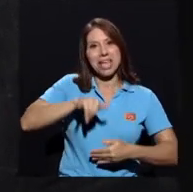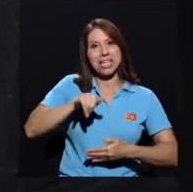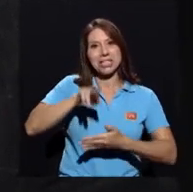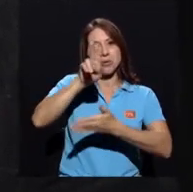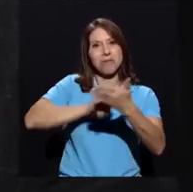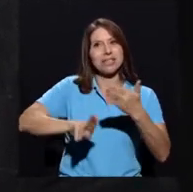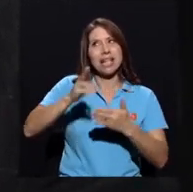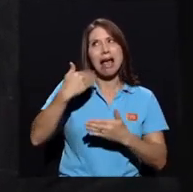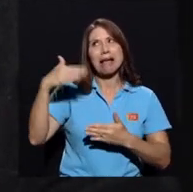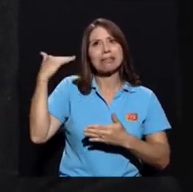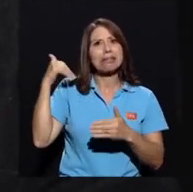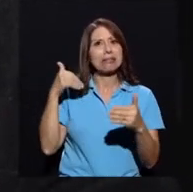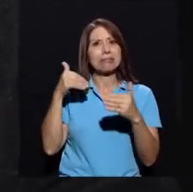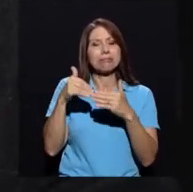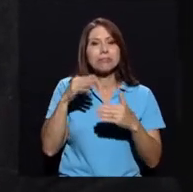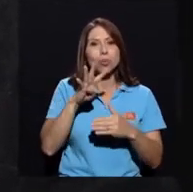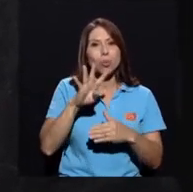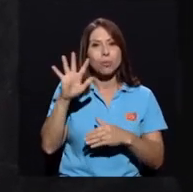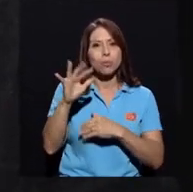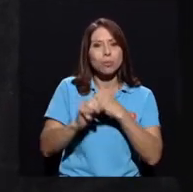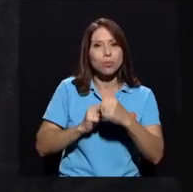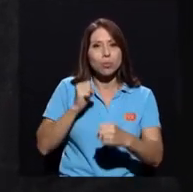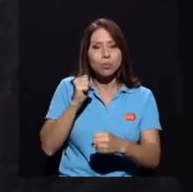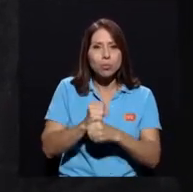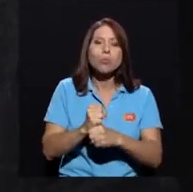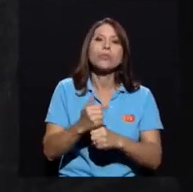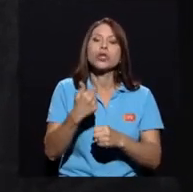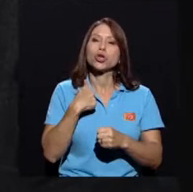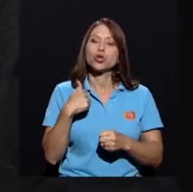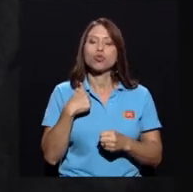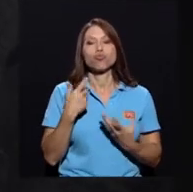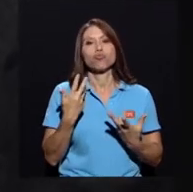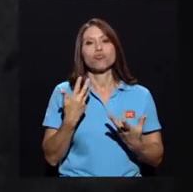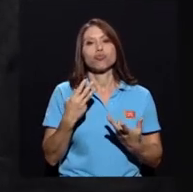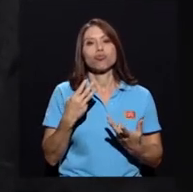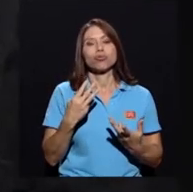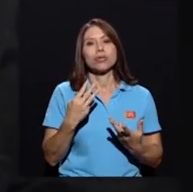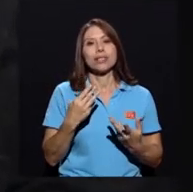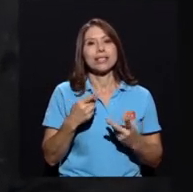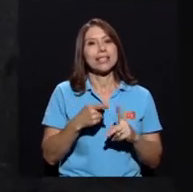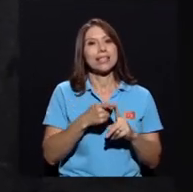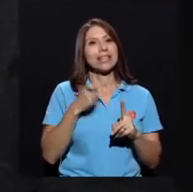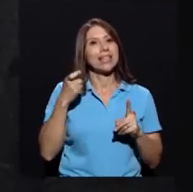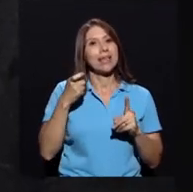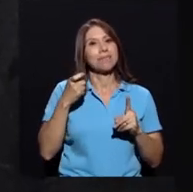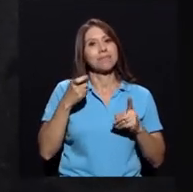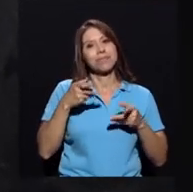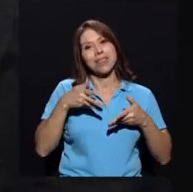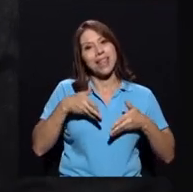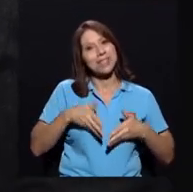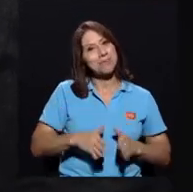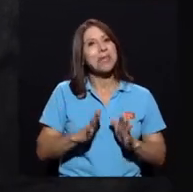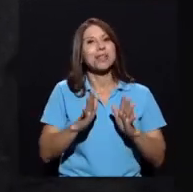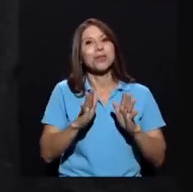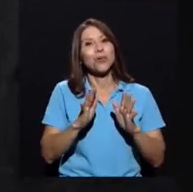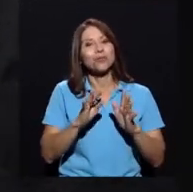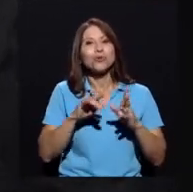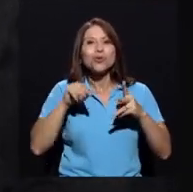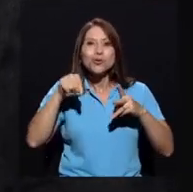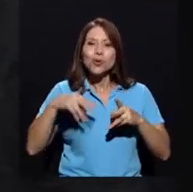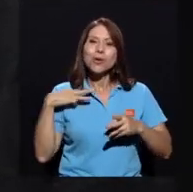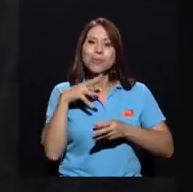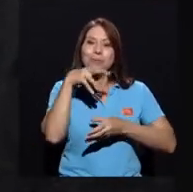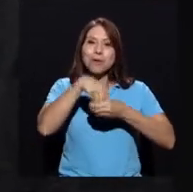años, hace casi 45 años, que soy miembro de nacimiento, y por ende me encanta compartir con usted y con toda la